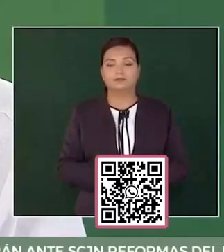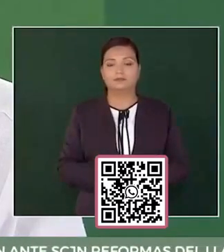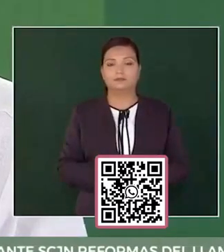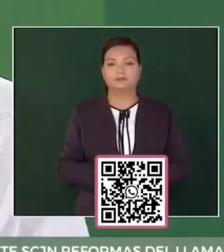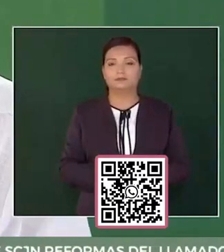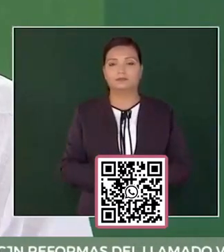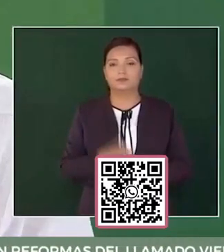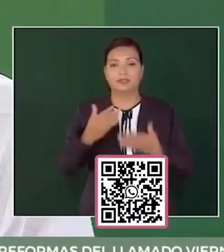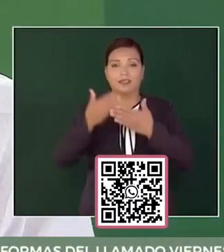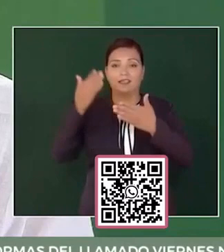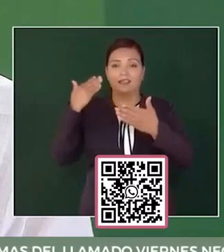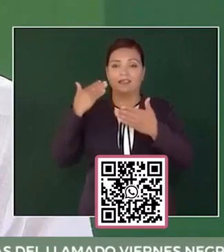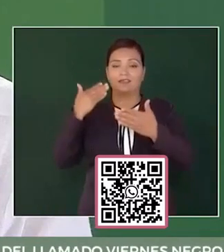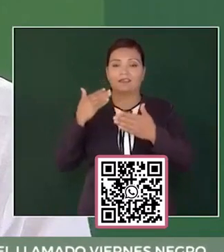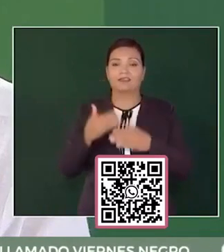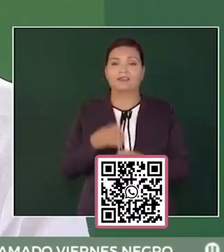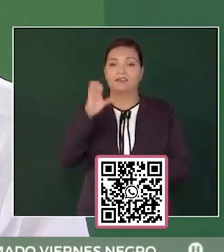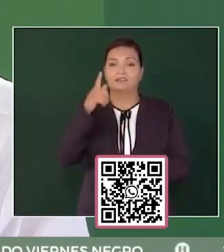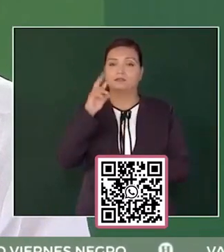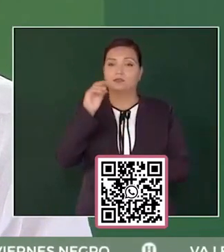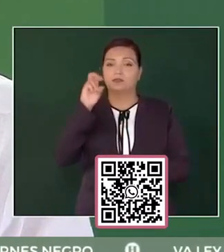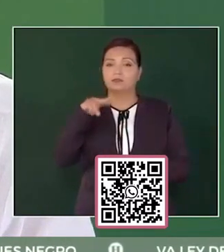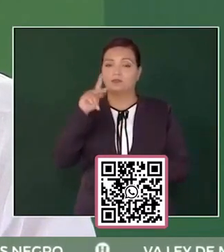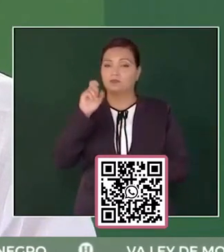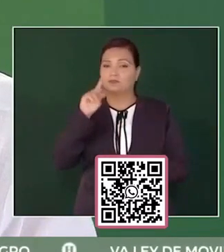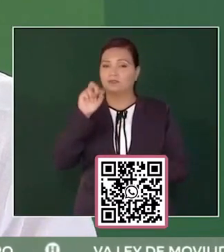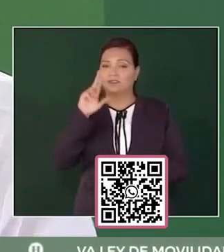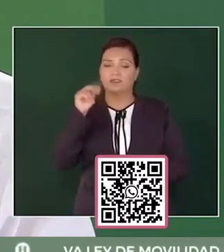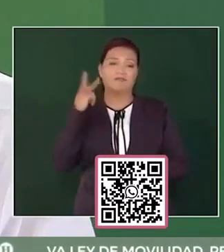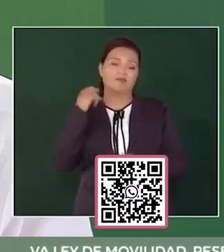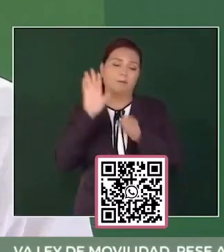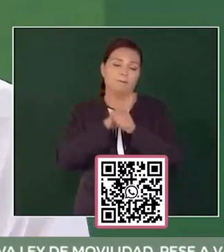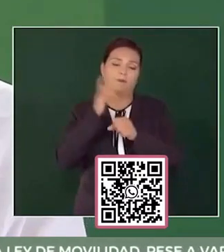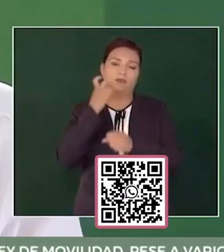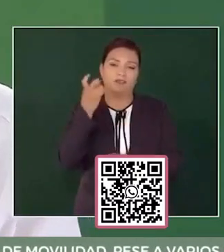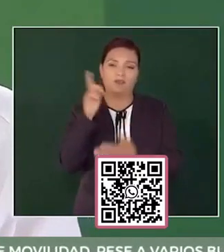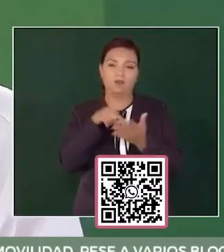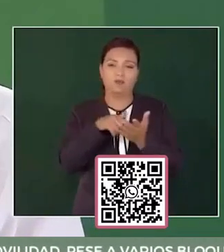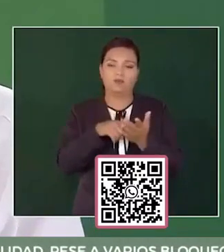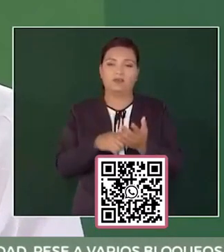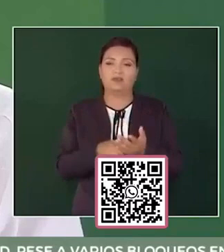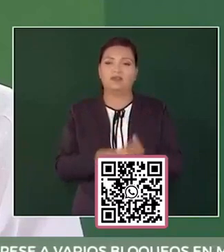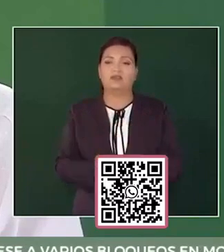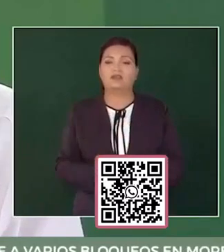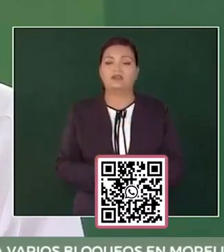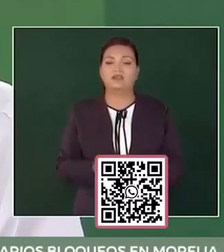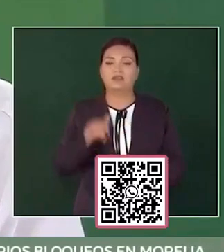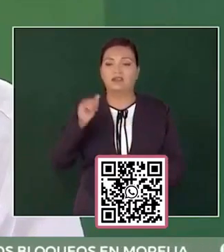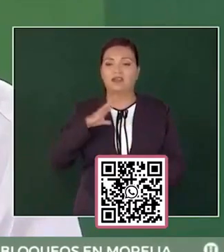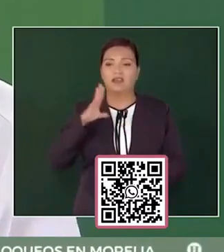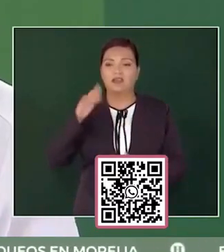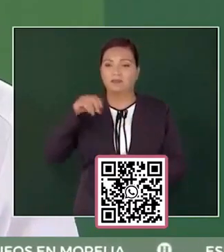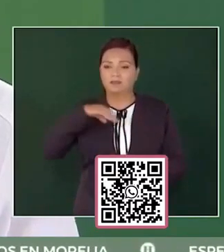la obra, qué impacto tienen desde el punto de vista del medio ambiente,